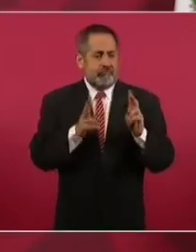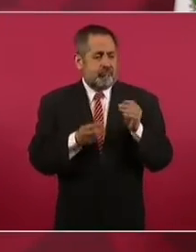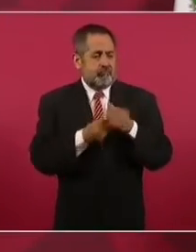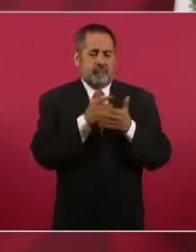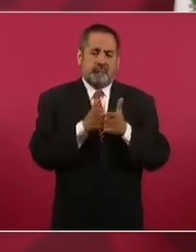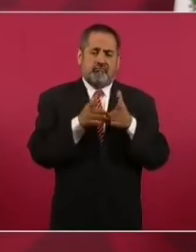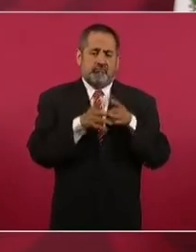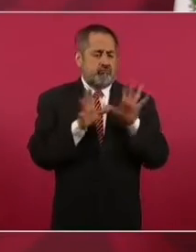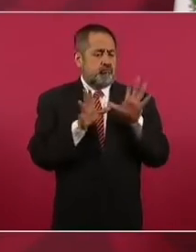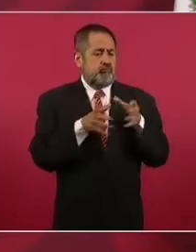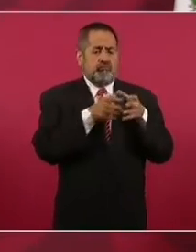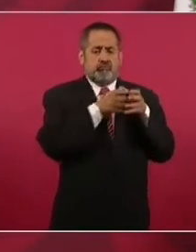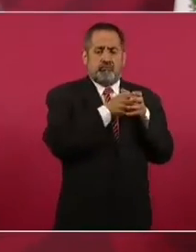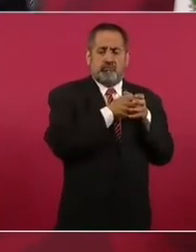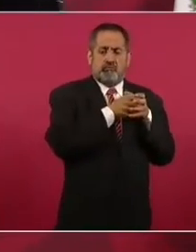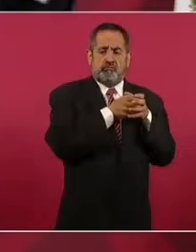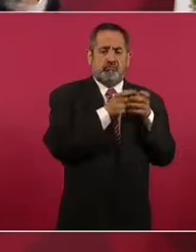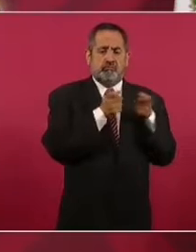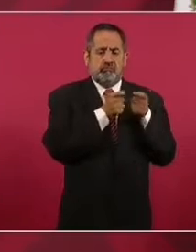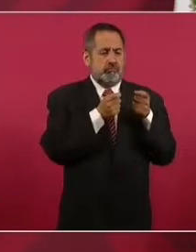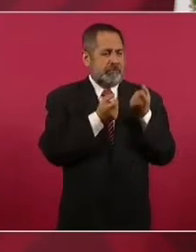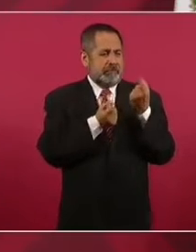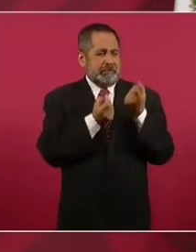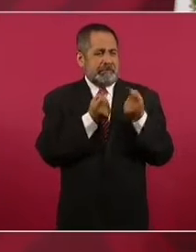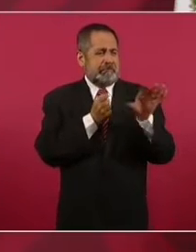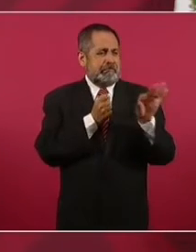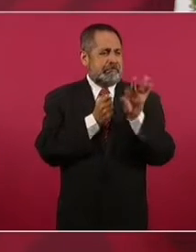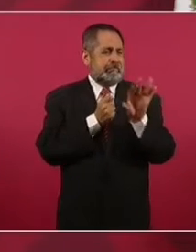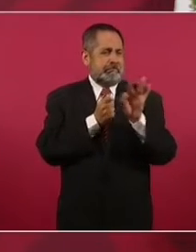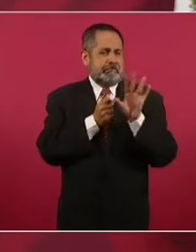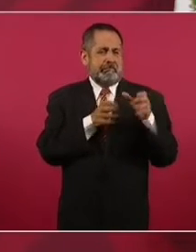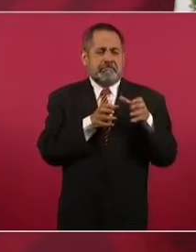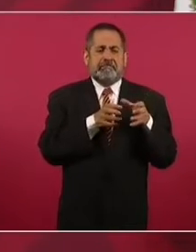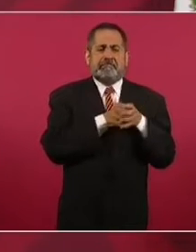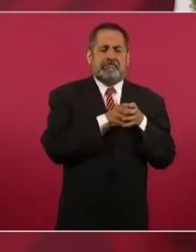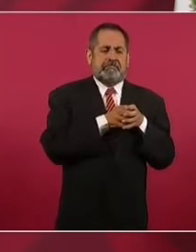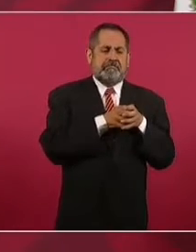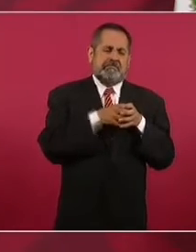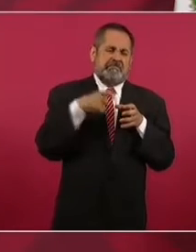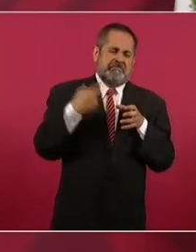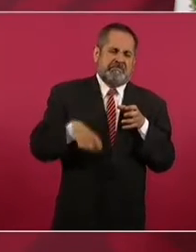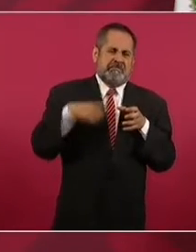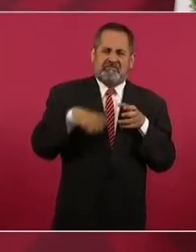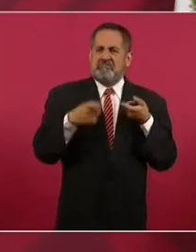una nueva oligarquía, un grupo compacto.